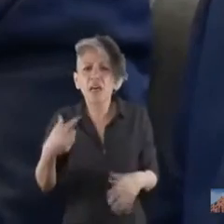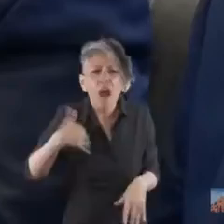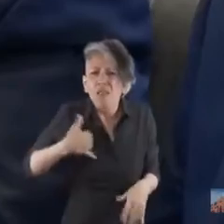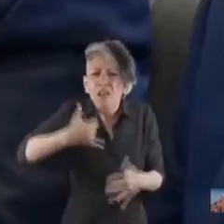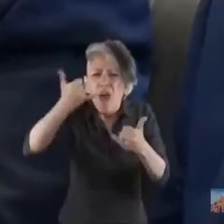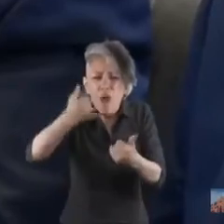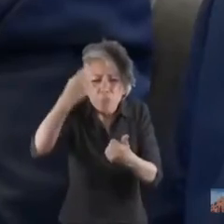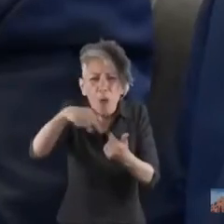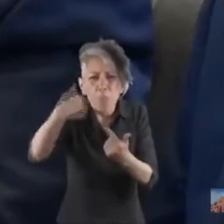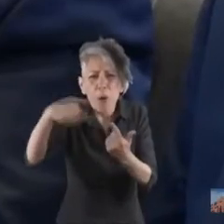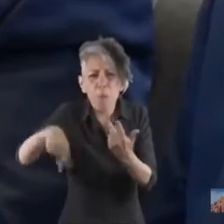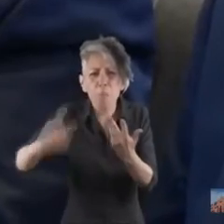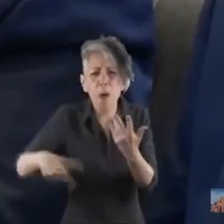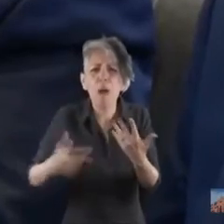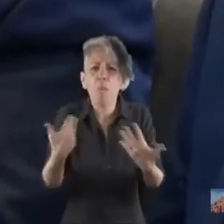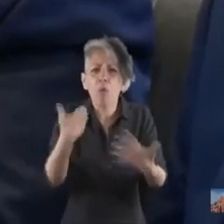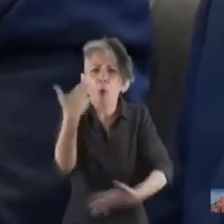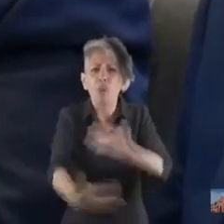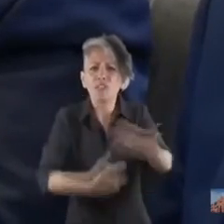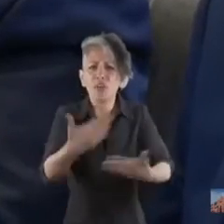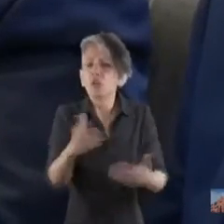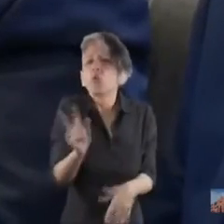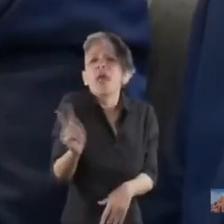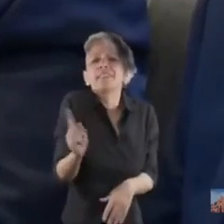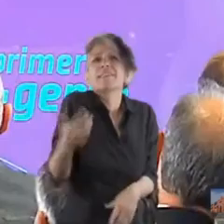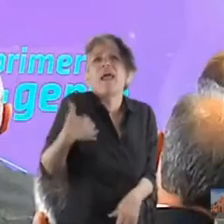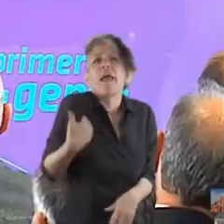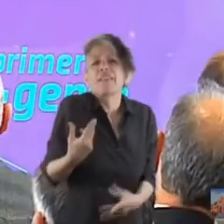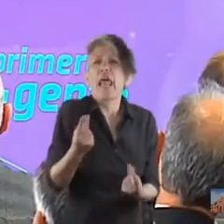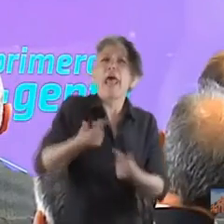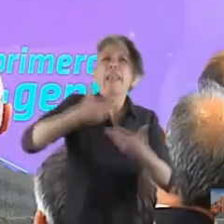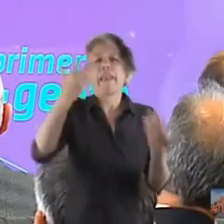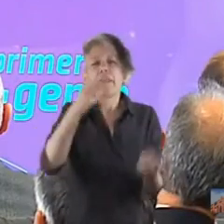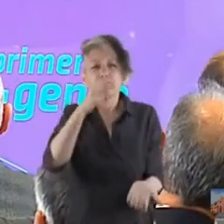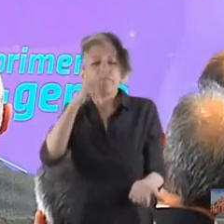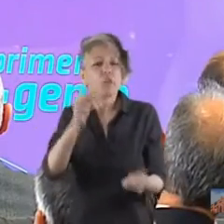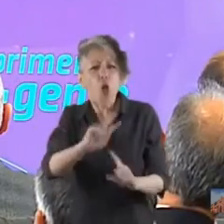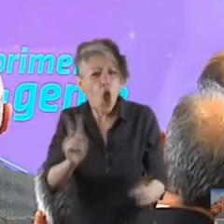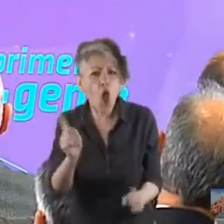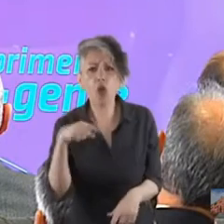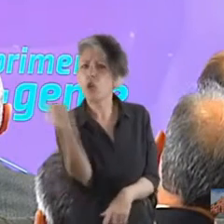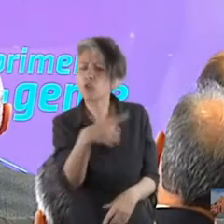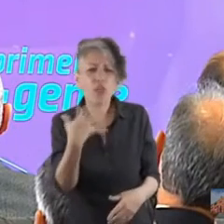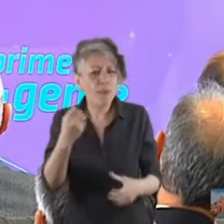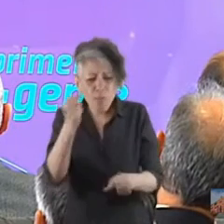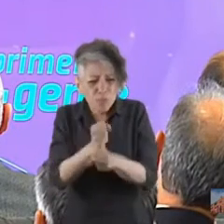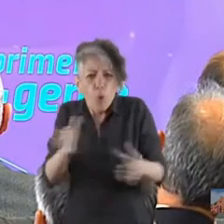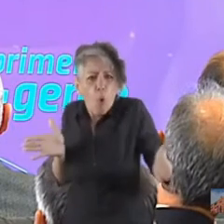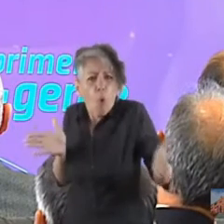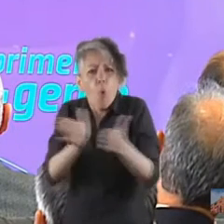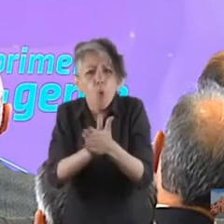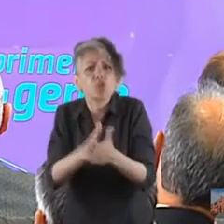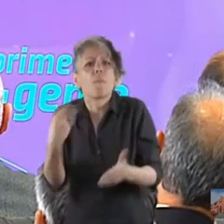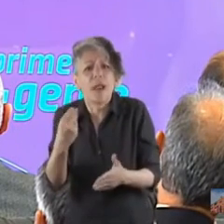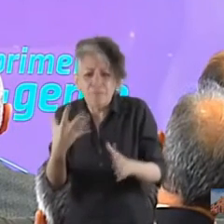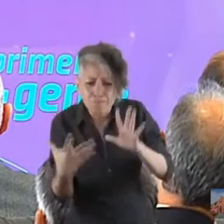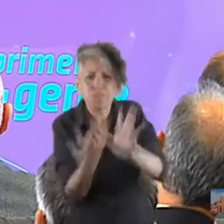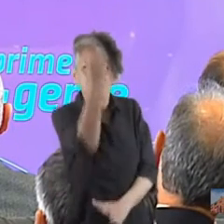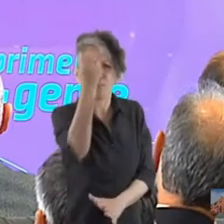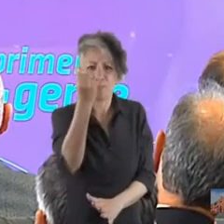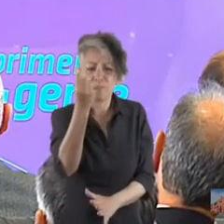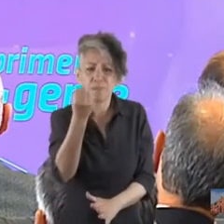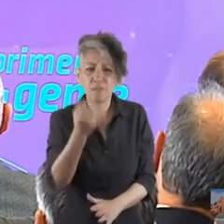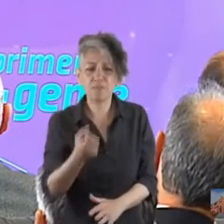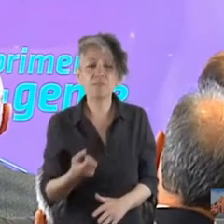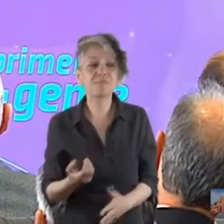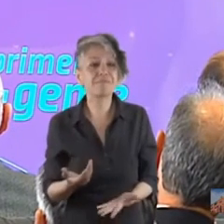desarrollo no un país rico la riqueza la tenemos que construir entre todos y todas s